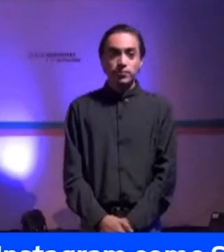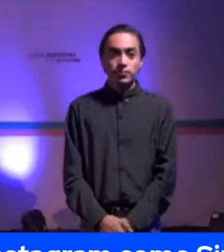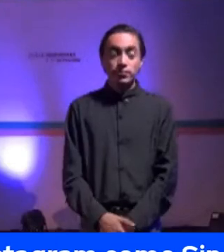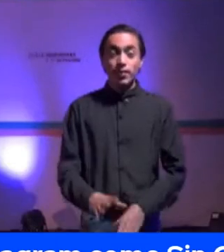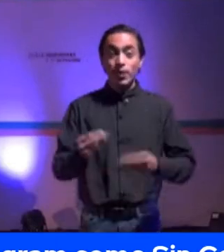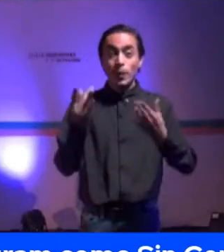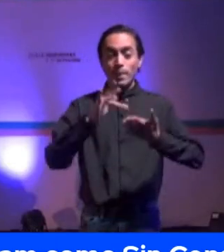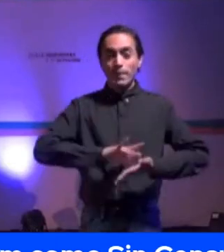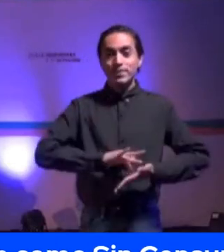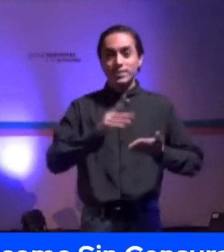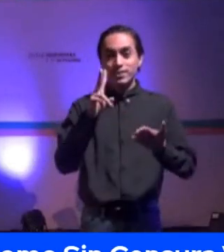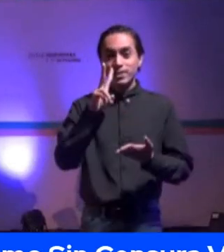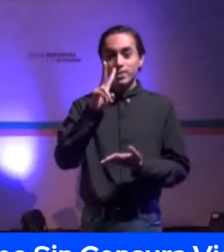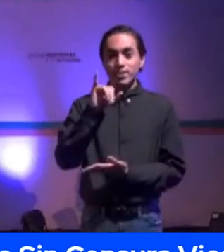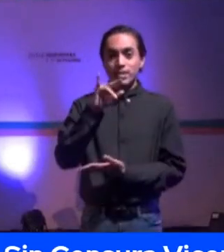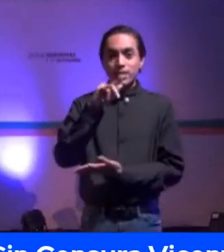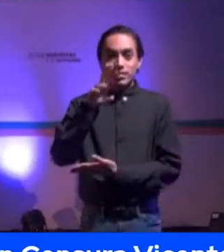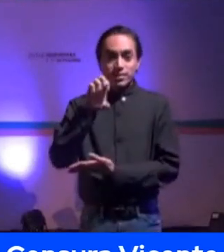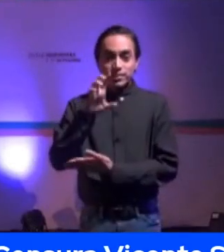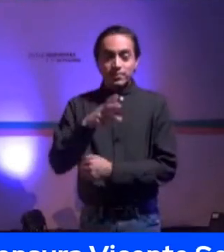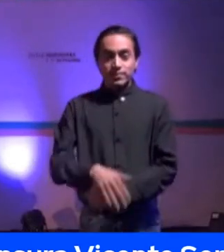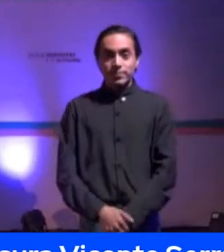Muchas gracias, Vicente.